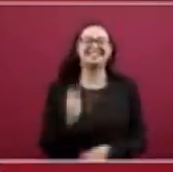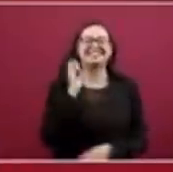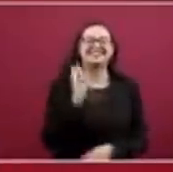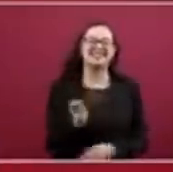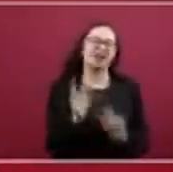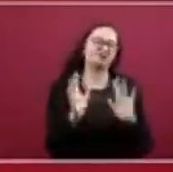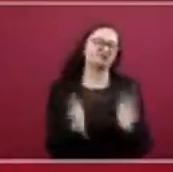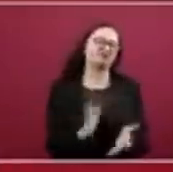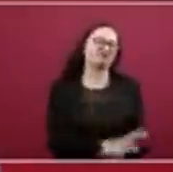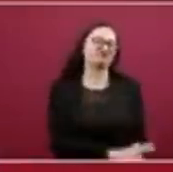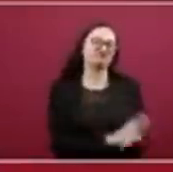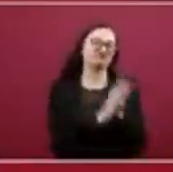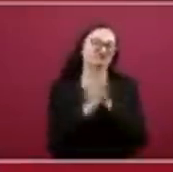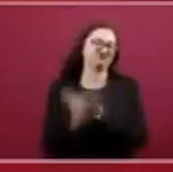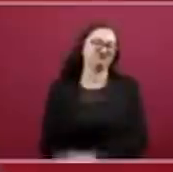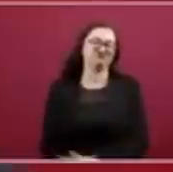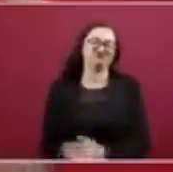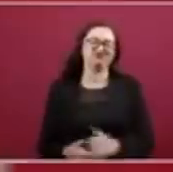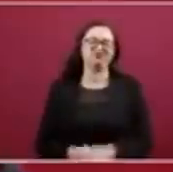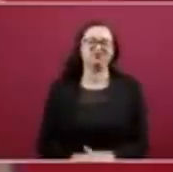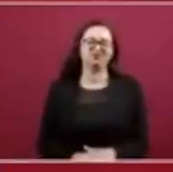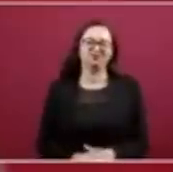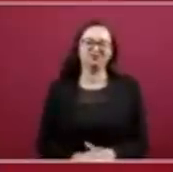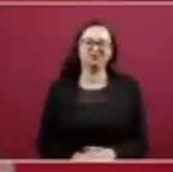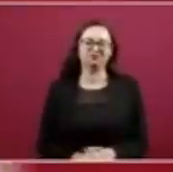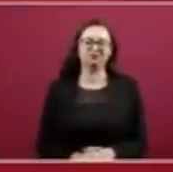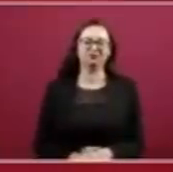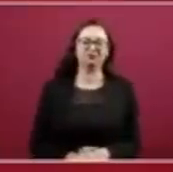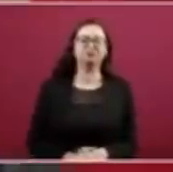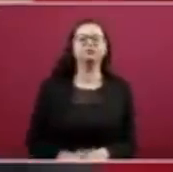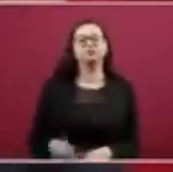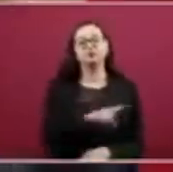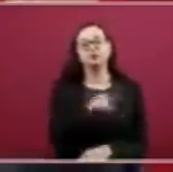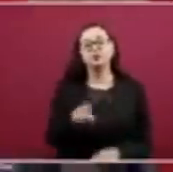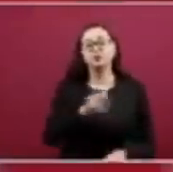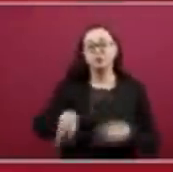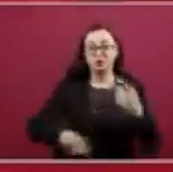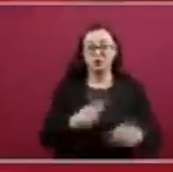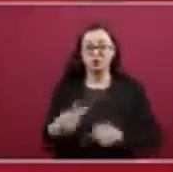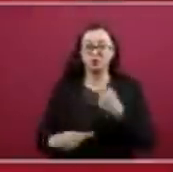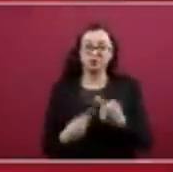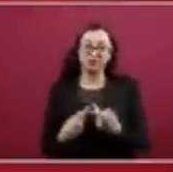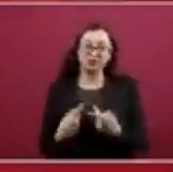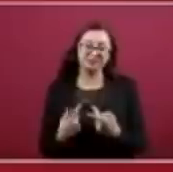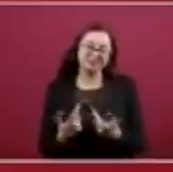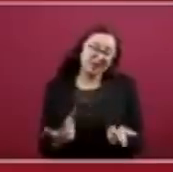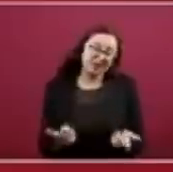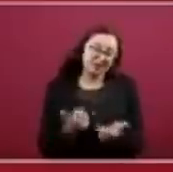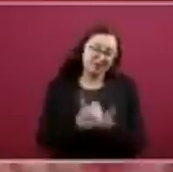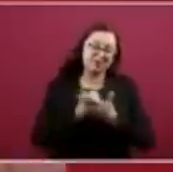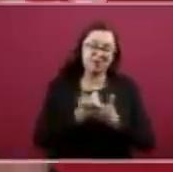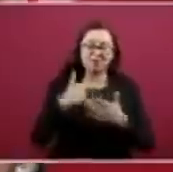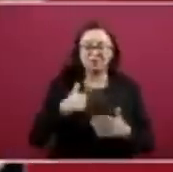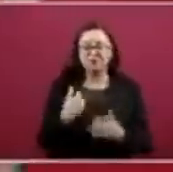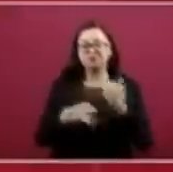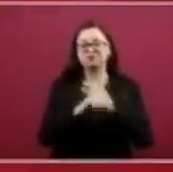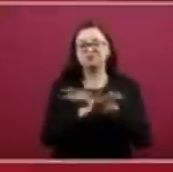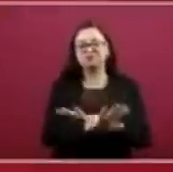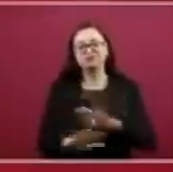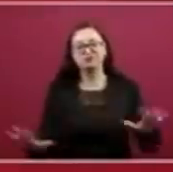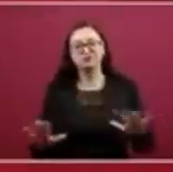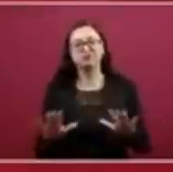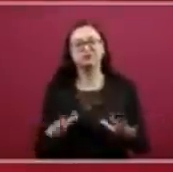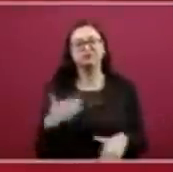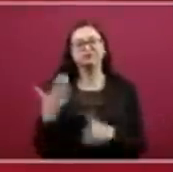que es importante. Bueno, me sirven sus preguntas pues para informarles sobre